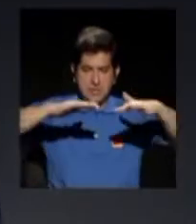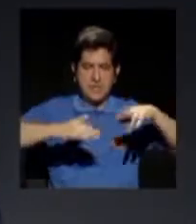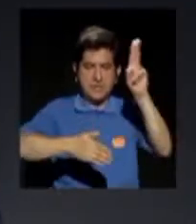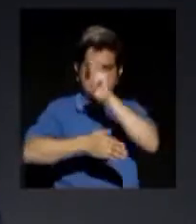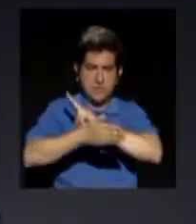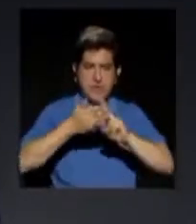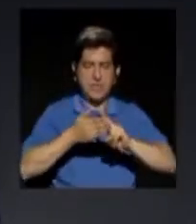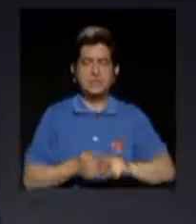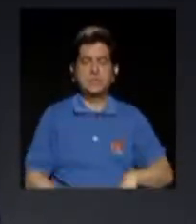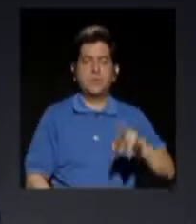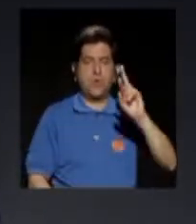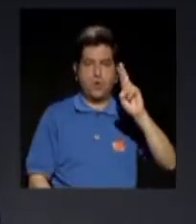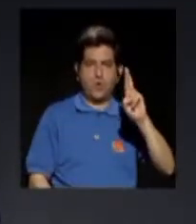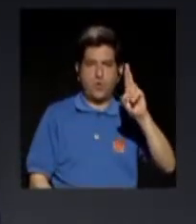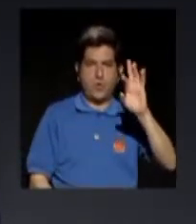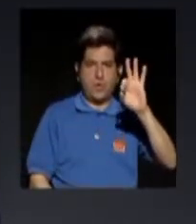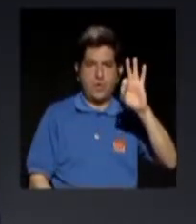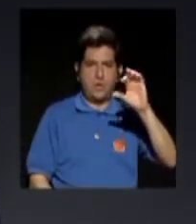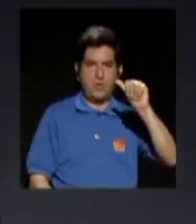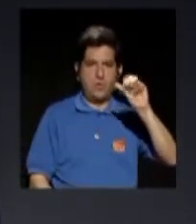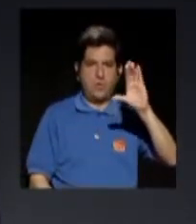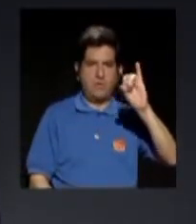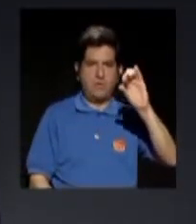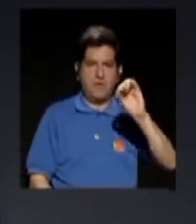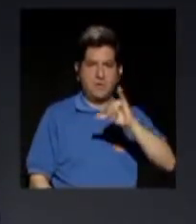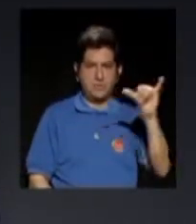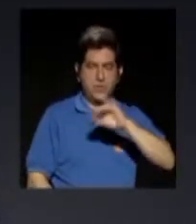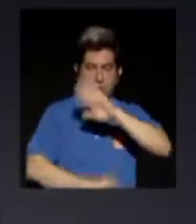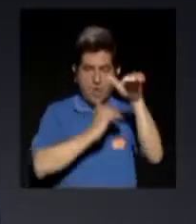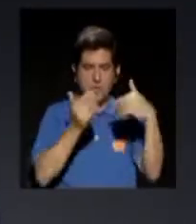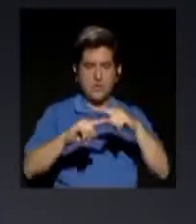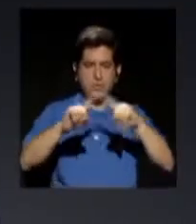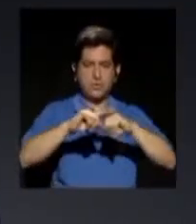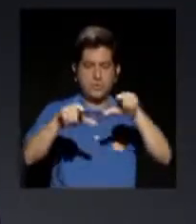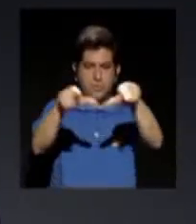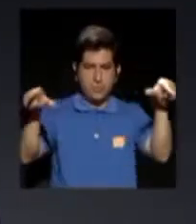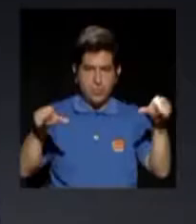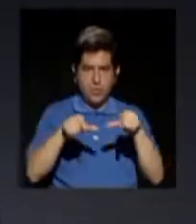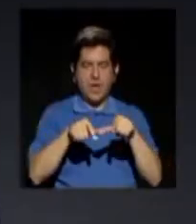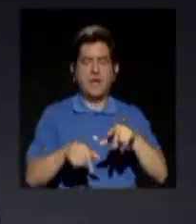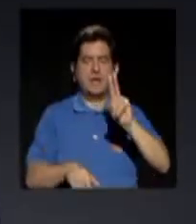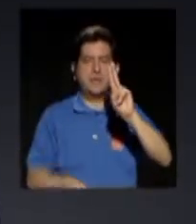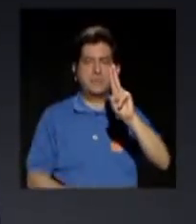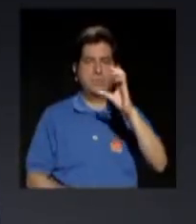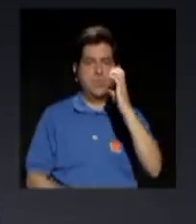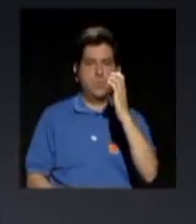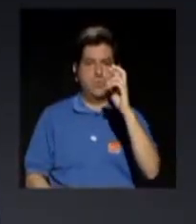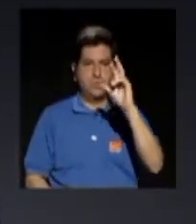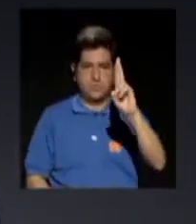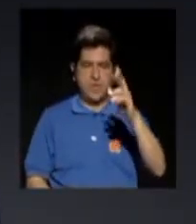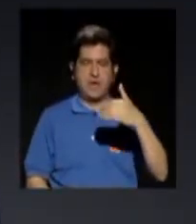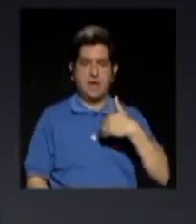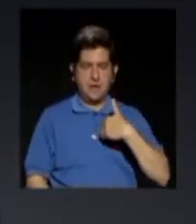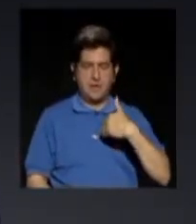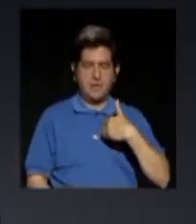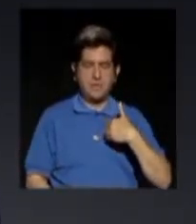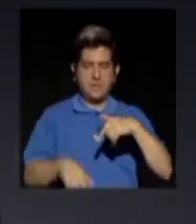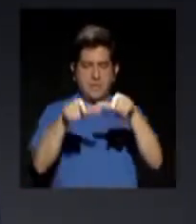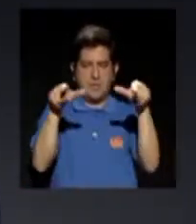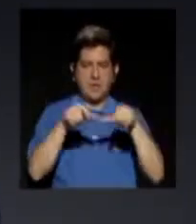Facio, sino a los de todos los distintos lugares donde la Universidad de Costa Rica está en el